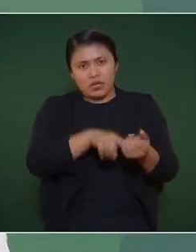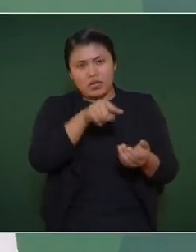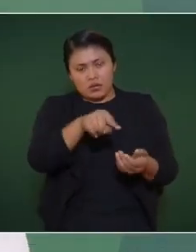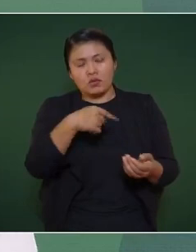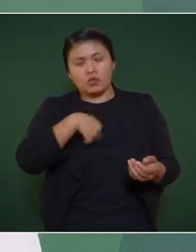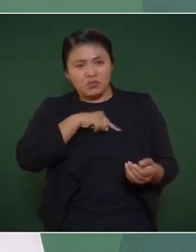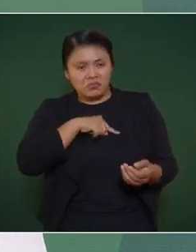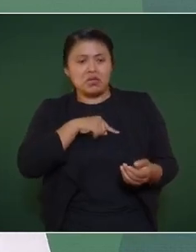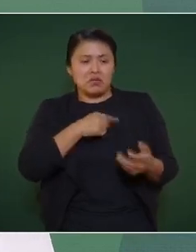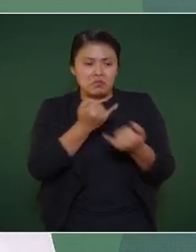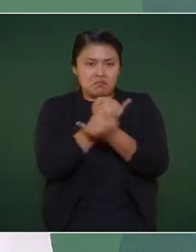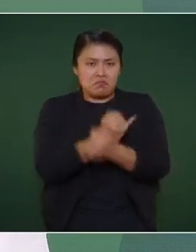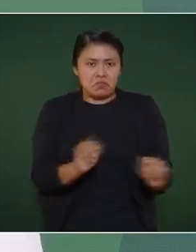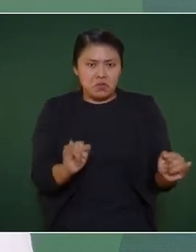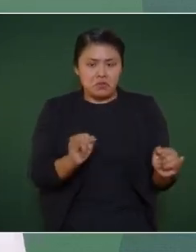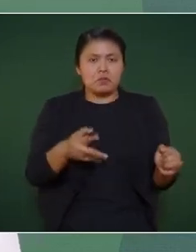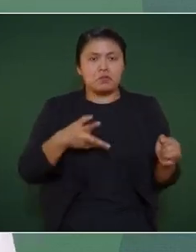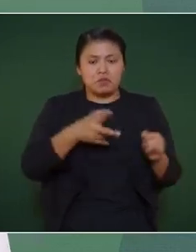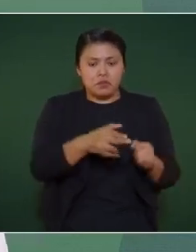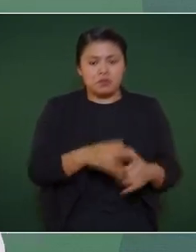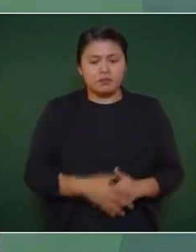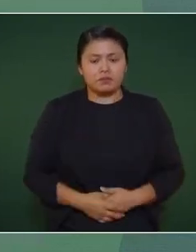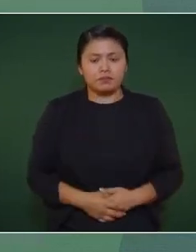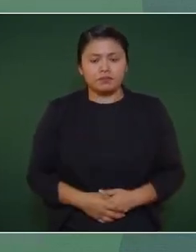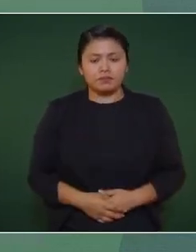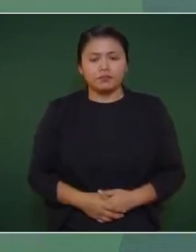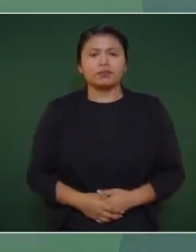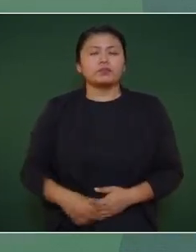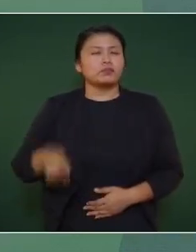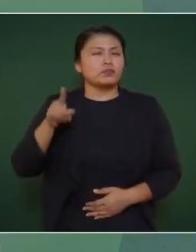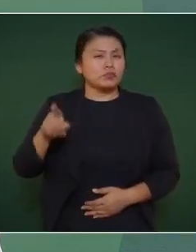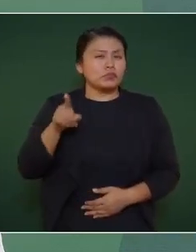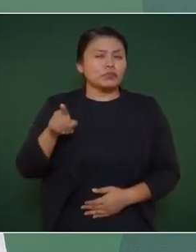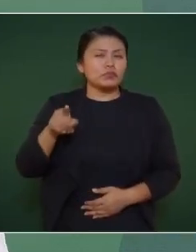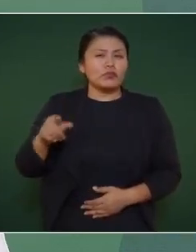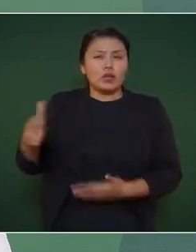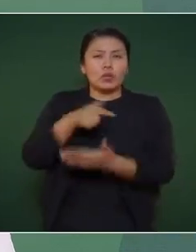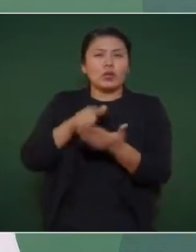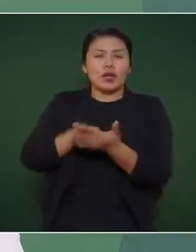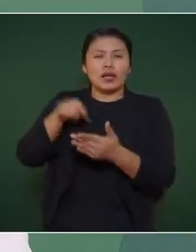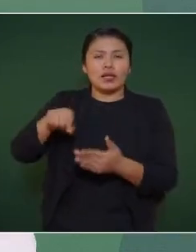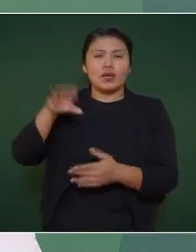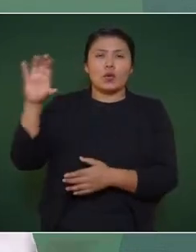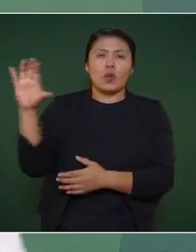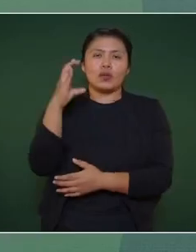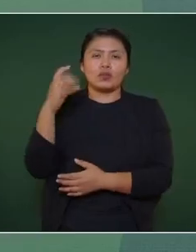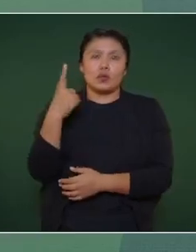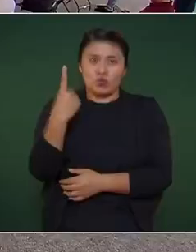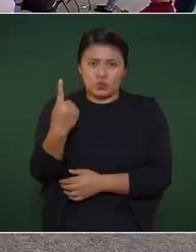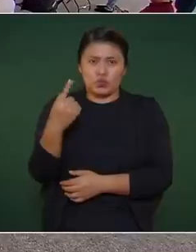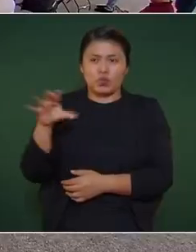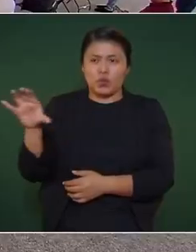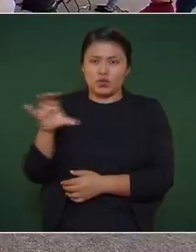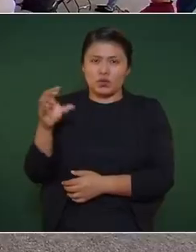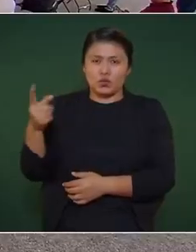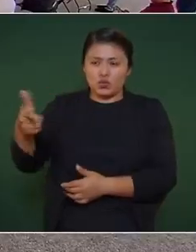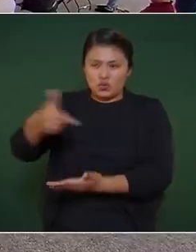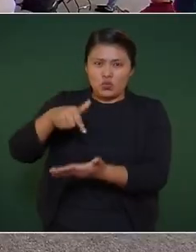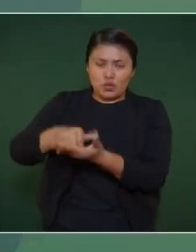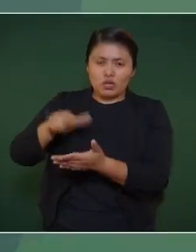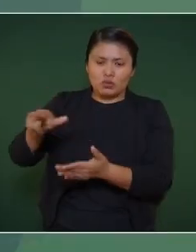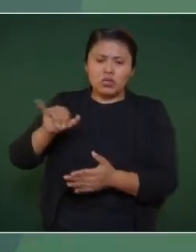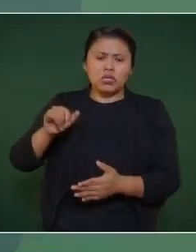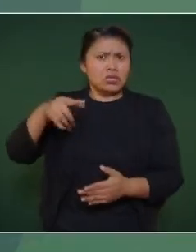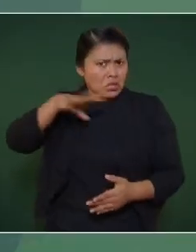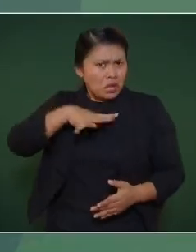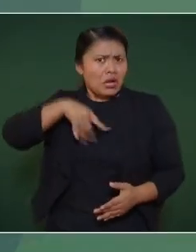el área del primer polo de bienestar Coatzacoalcos 1. Y digo, porque comentaste que no vienen las inversiones, no, las